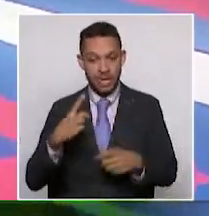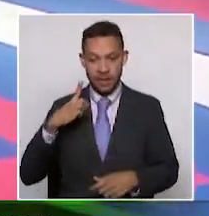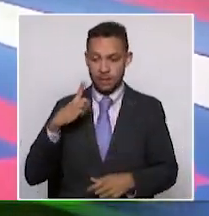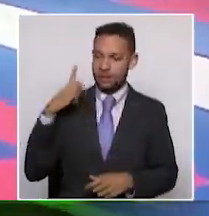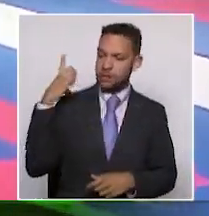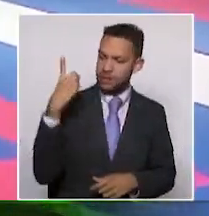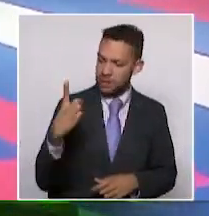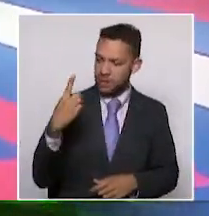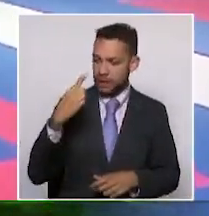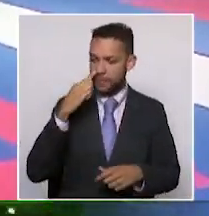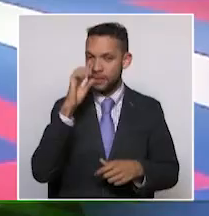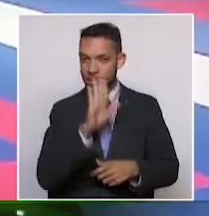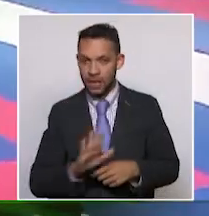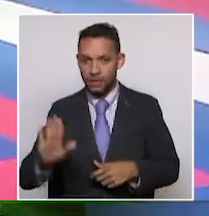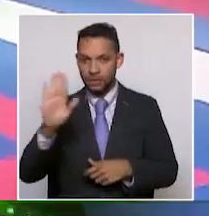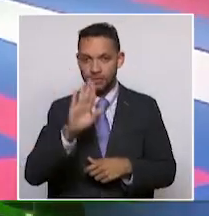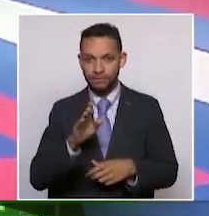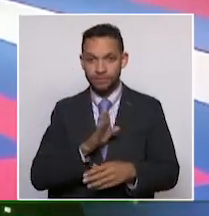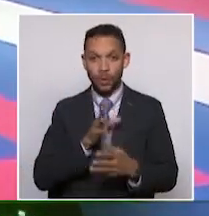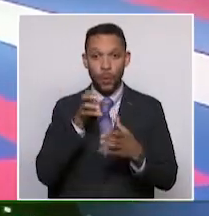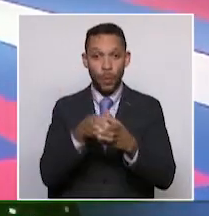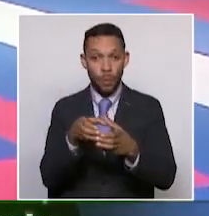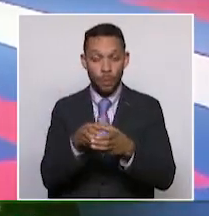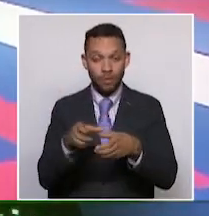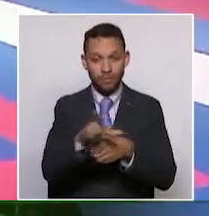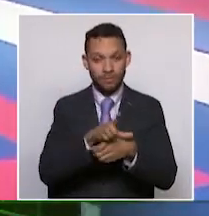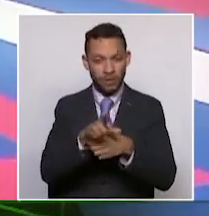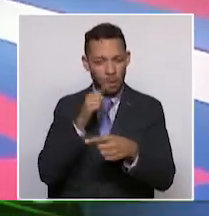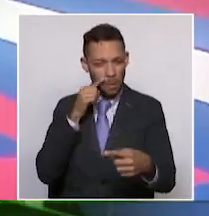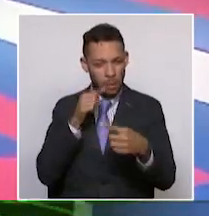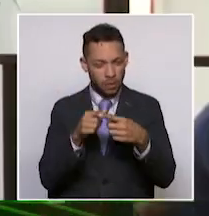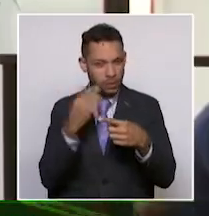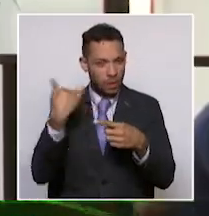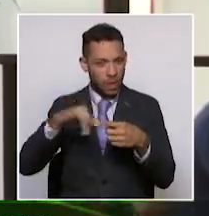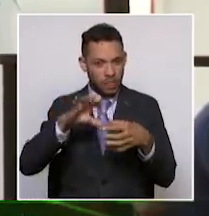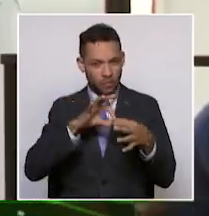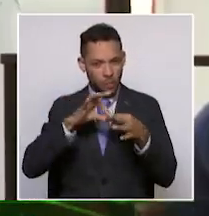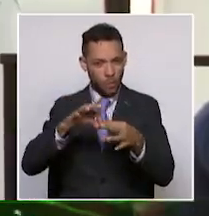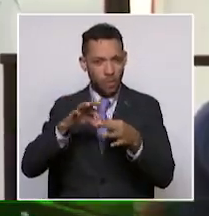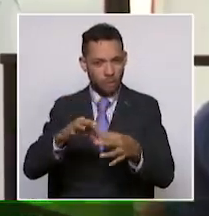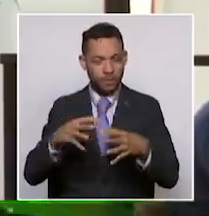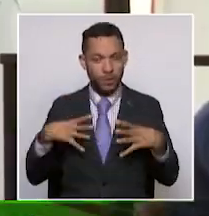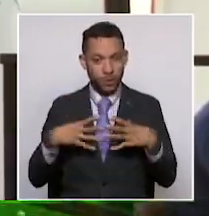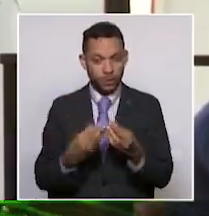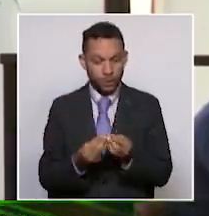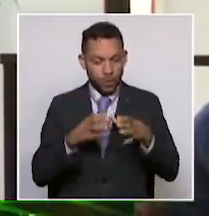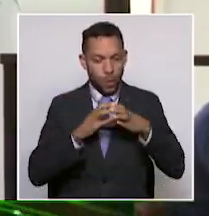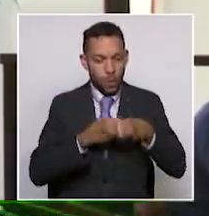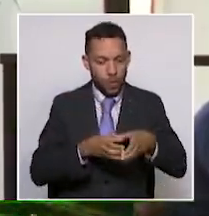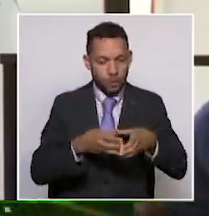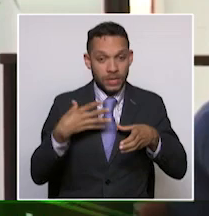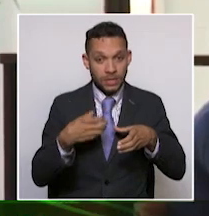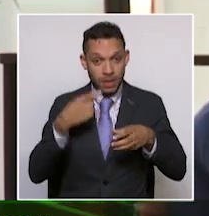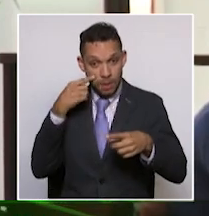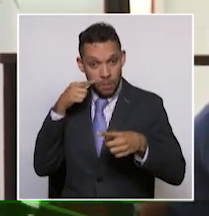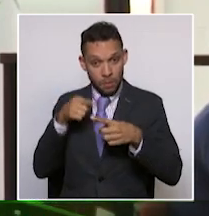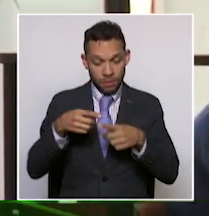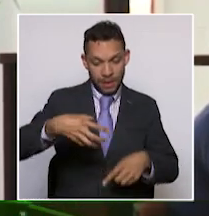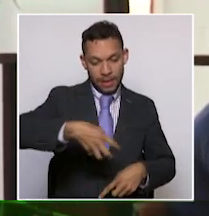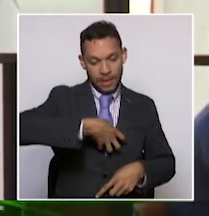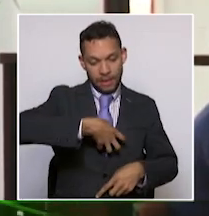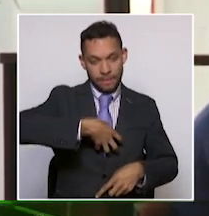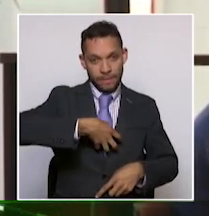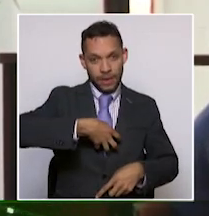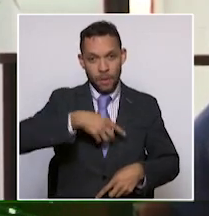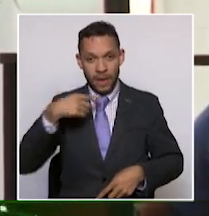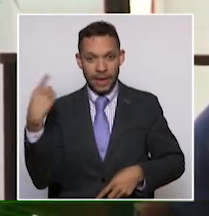bolivarianos. La selección nacional de karate viaja con grandes objetivos a las justas. Como equipo nosotros aspiramos a ser campeones generales. Colombia